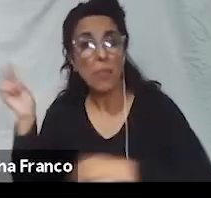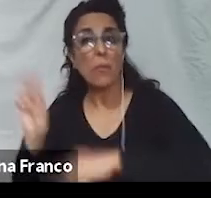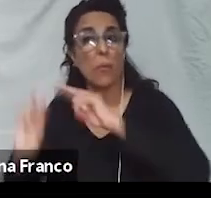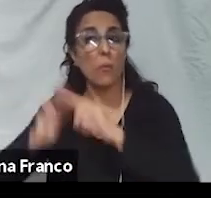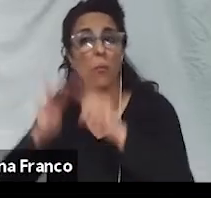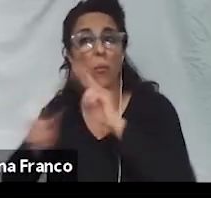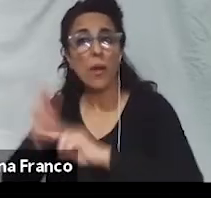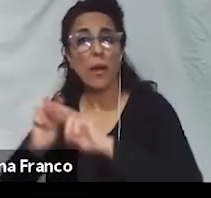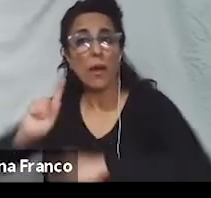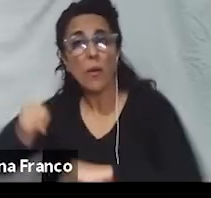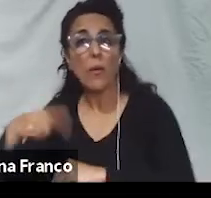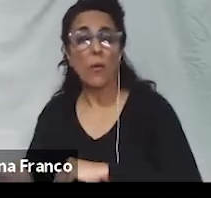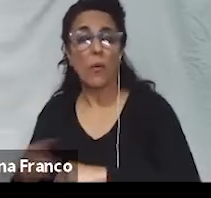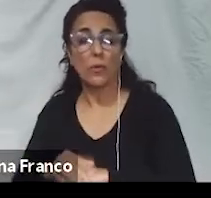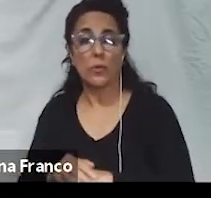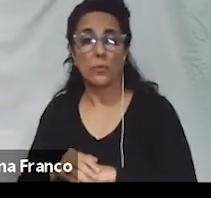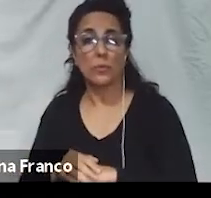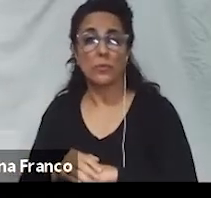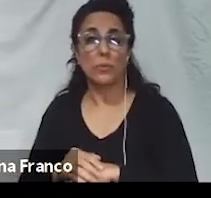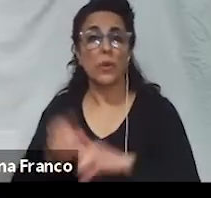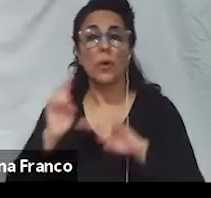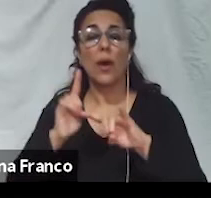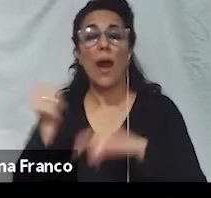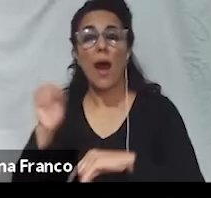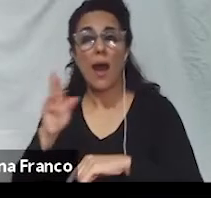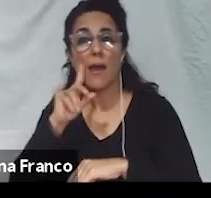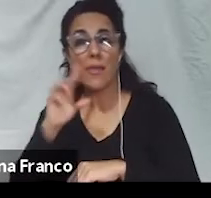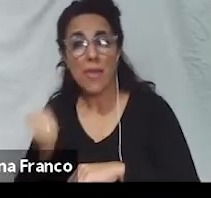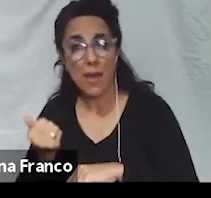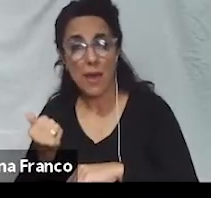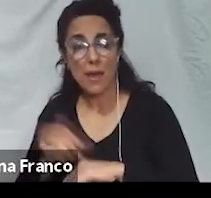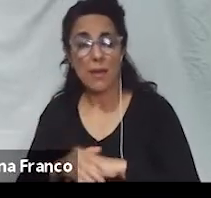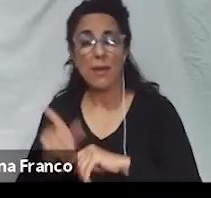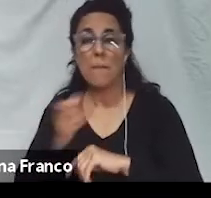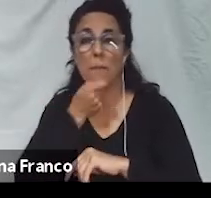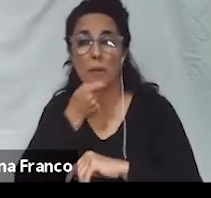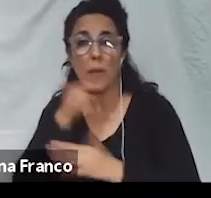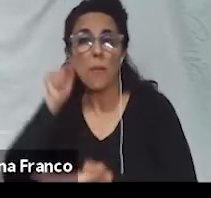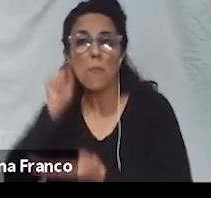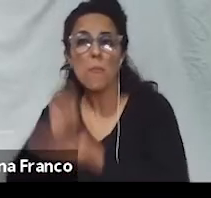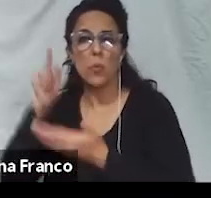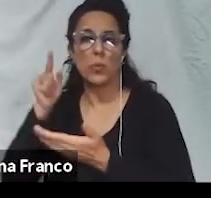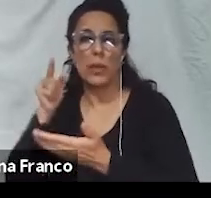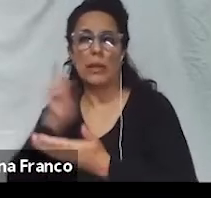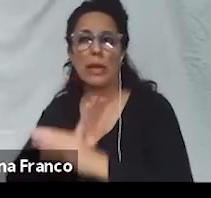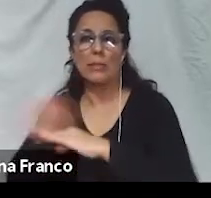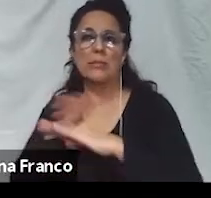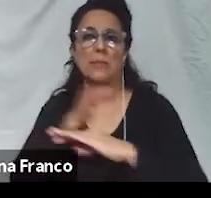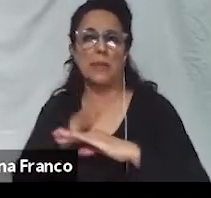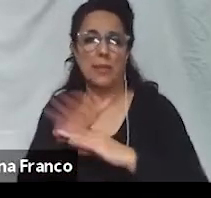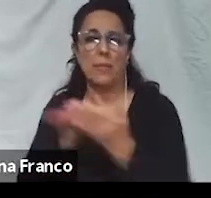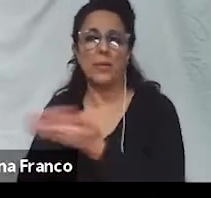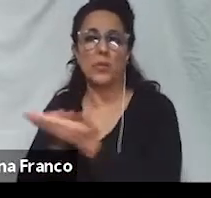otros recursos, como por ejemplo los atributos WhyArea, para resolver un problema puntual de accesibilidad.